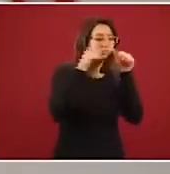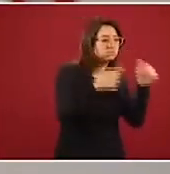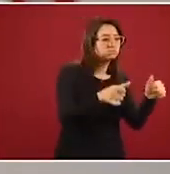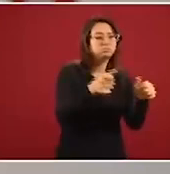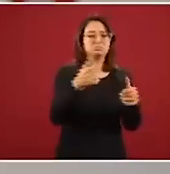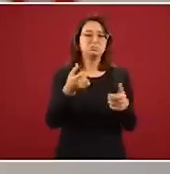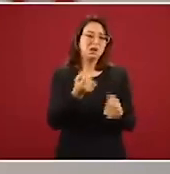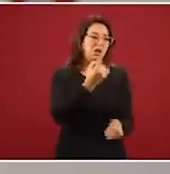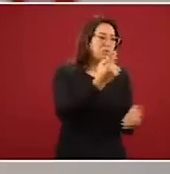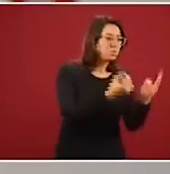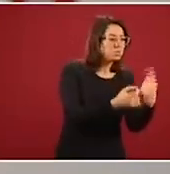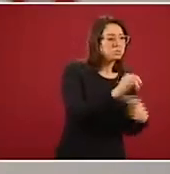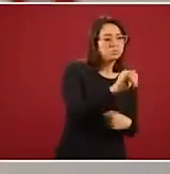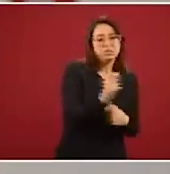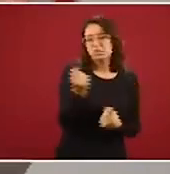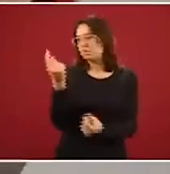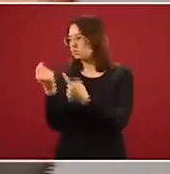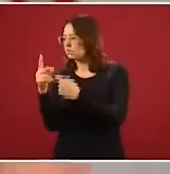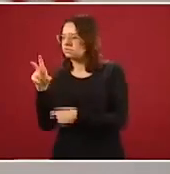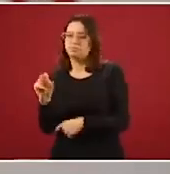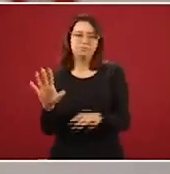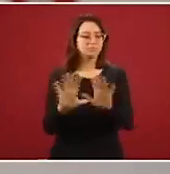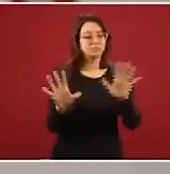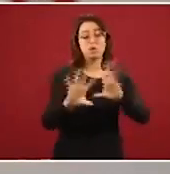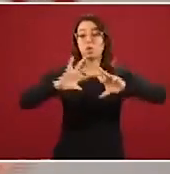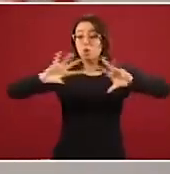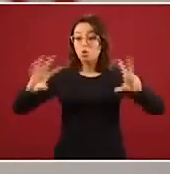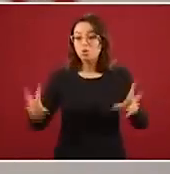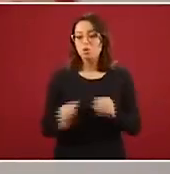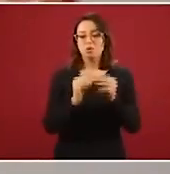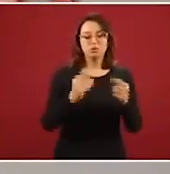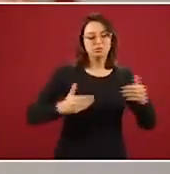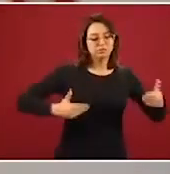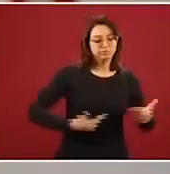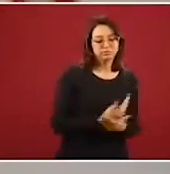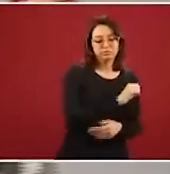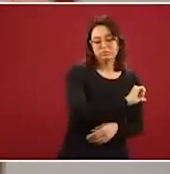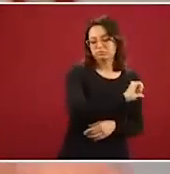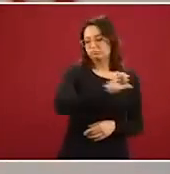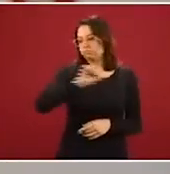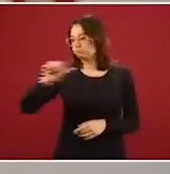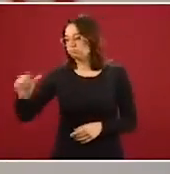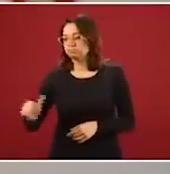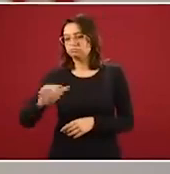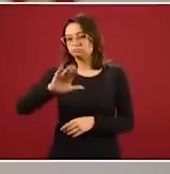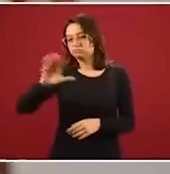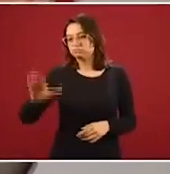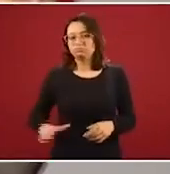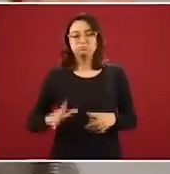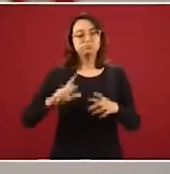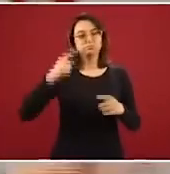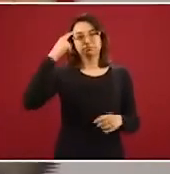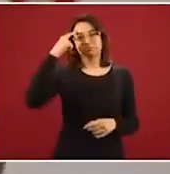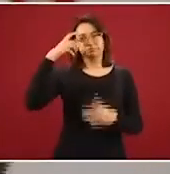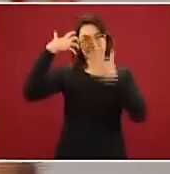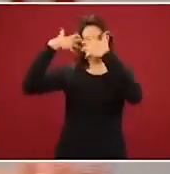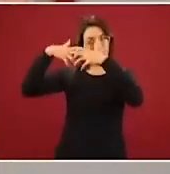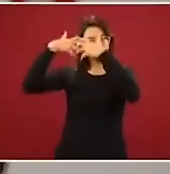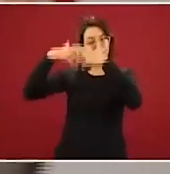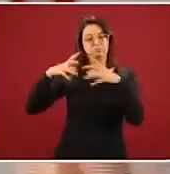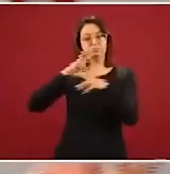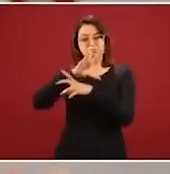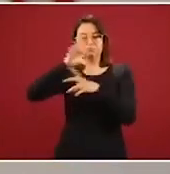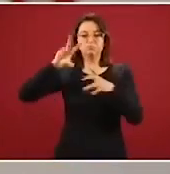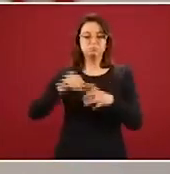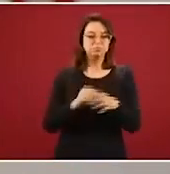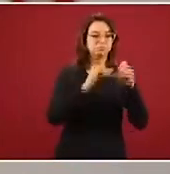para que sea aprovechado y tenga a lo largo del curso de vida este fenómeno de construcción de la sociedad a partir de los individuos, las